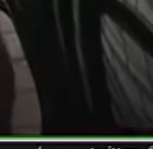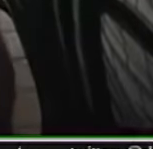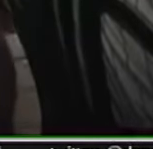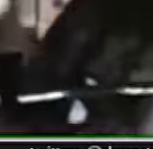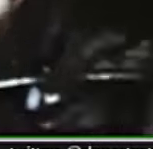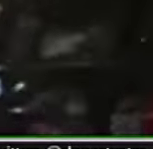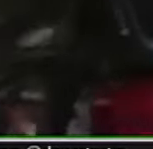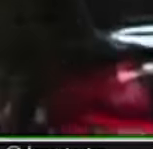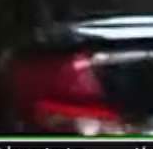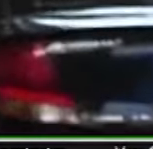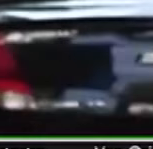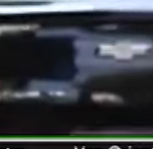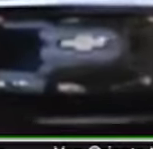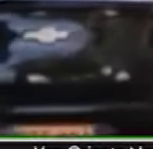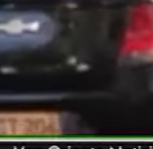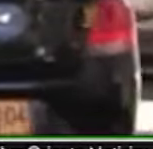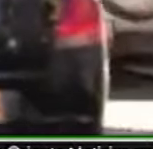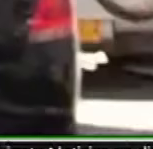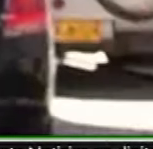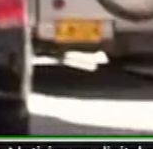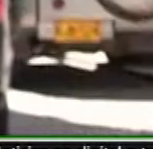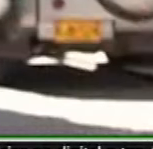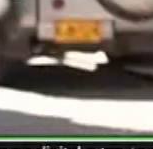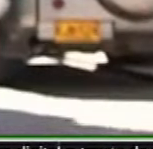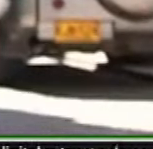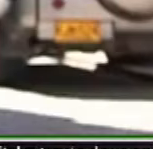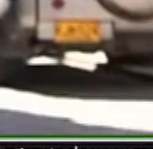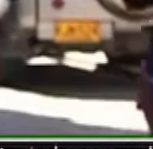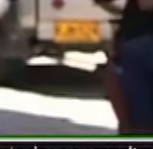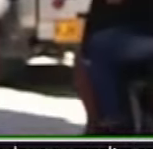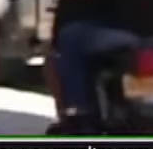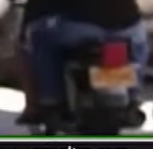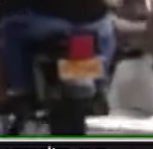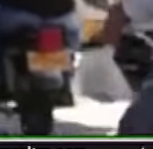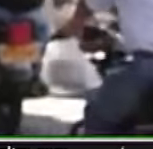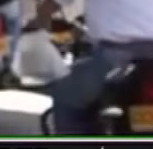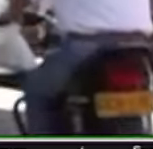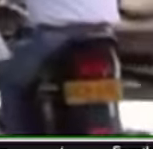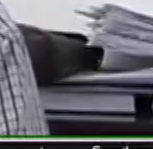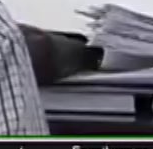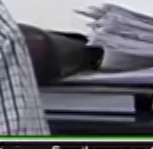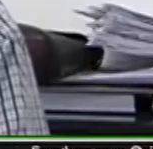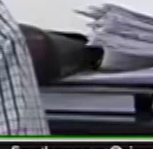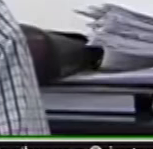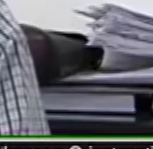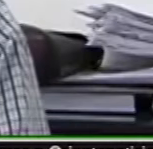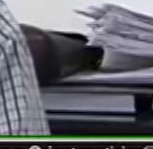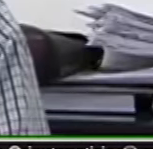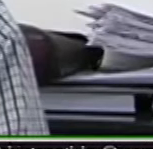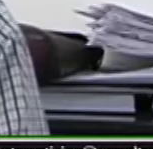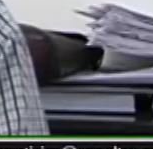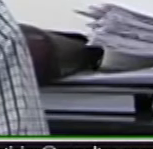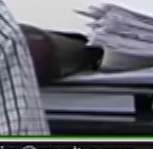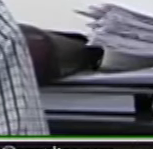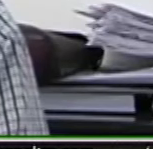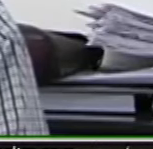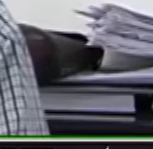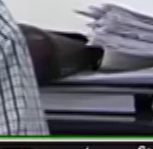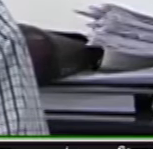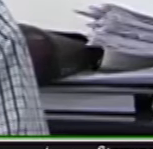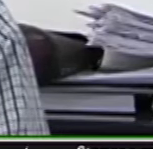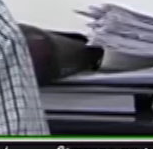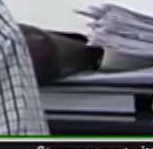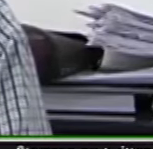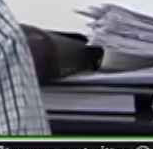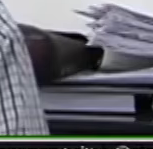documentación precisamente para ofrecerles estos subsidios que por ahora los están entregando en este sentido en estos momentos no estamos en